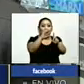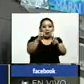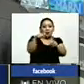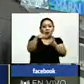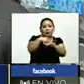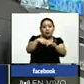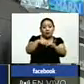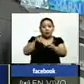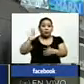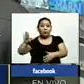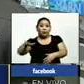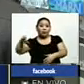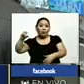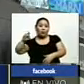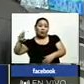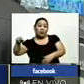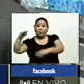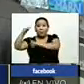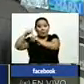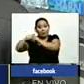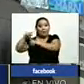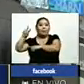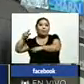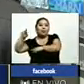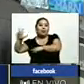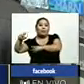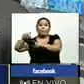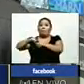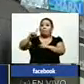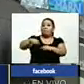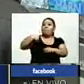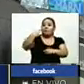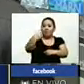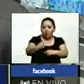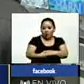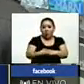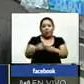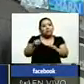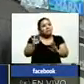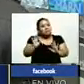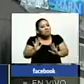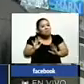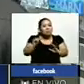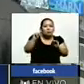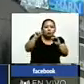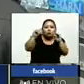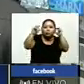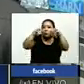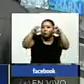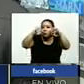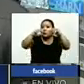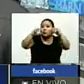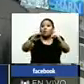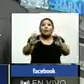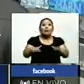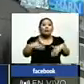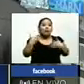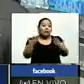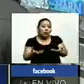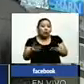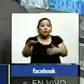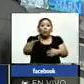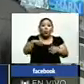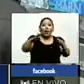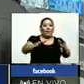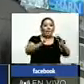y la zona oriental con mínimas de 23 grados. Para el día de mañana tenemos bajas probabilidades que se generen precipitaciones. De darse estas solo en